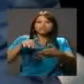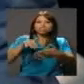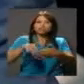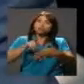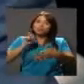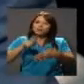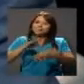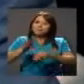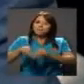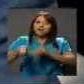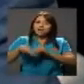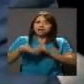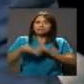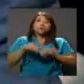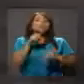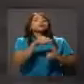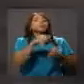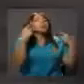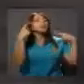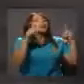aulas ¿cómo lo lograría?